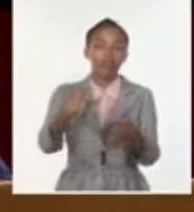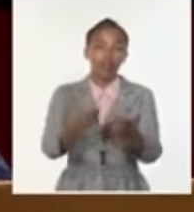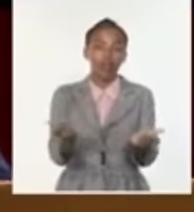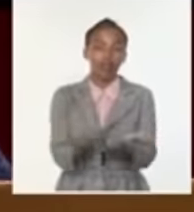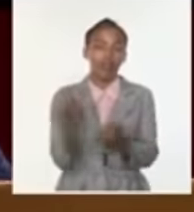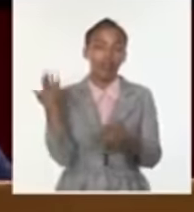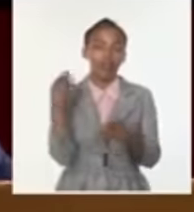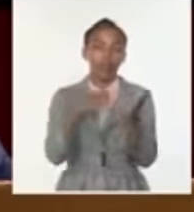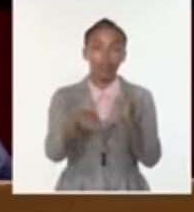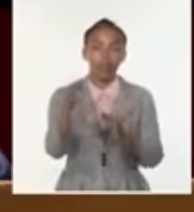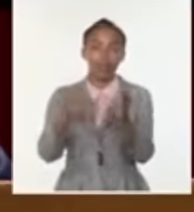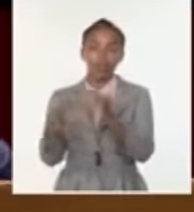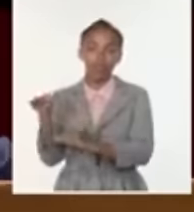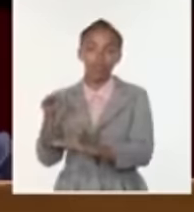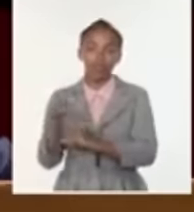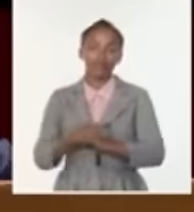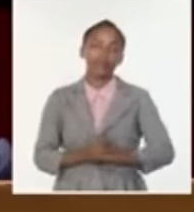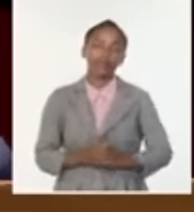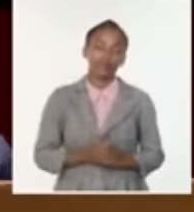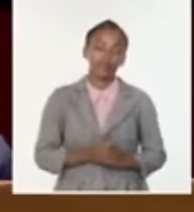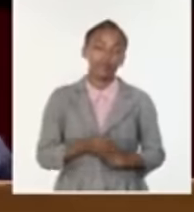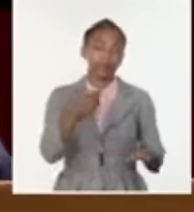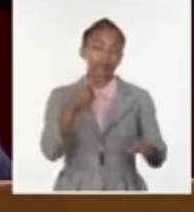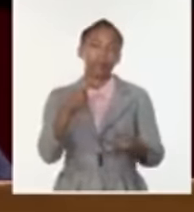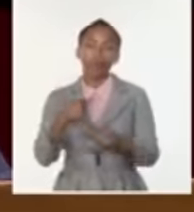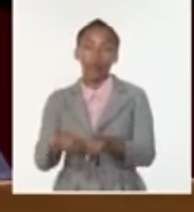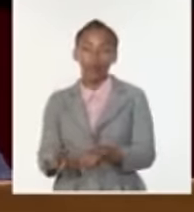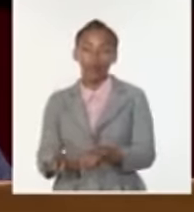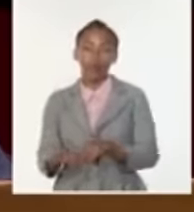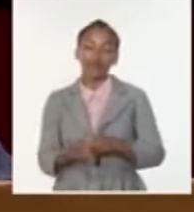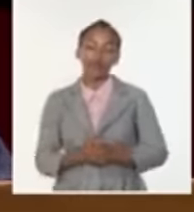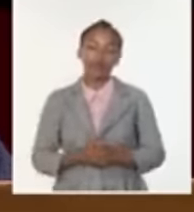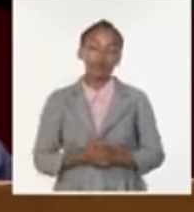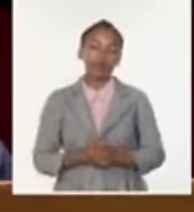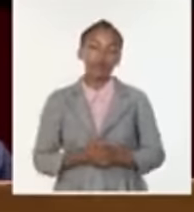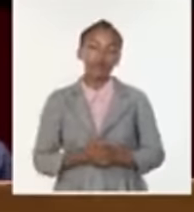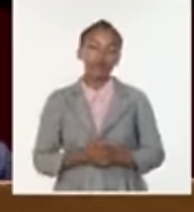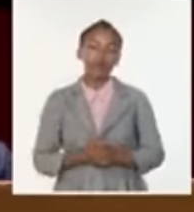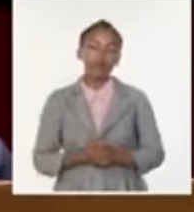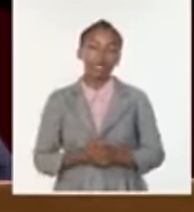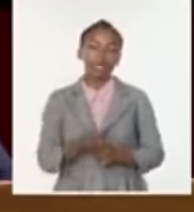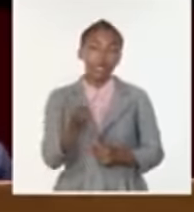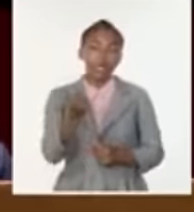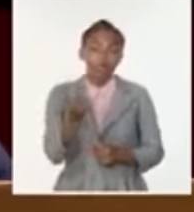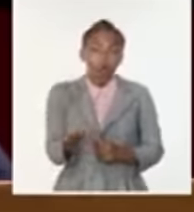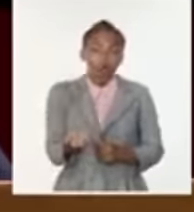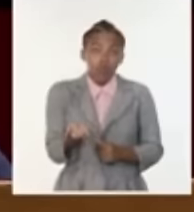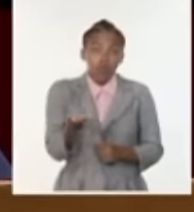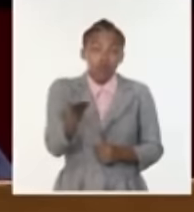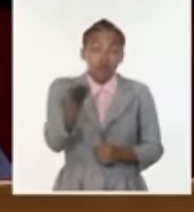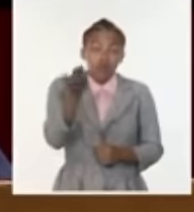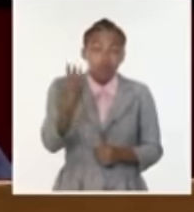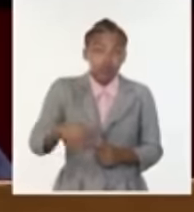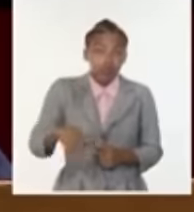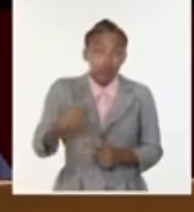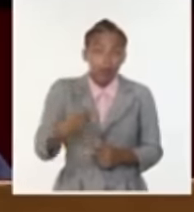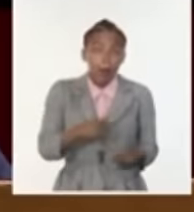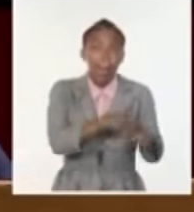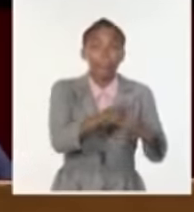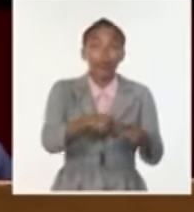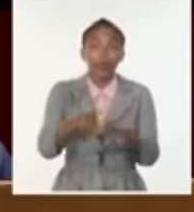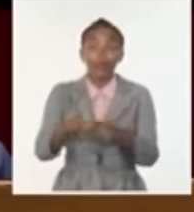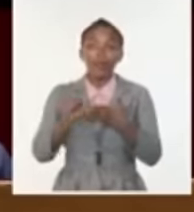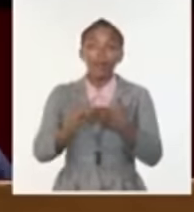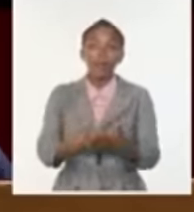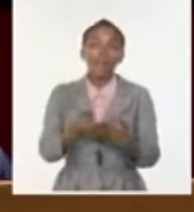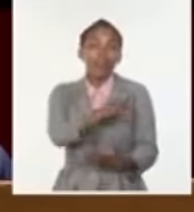Ministros. Por otra parte, los altos precios de productos y servicios básicos a la